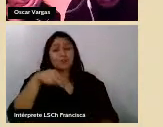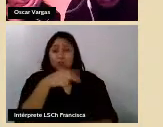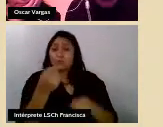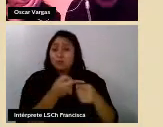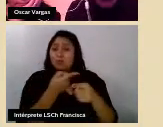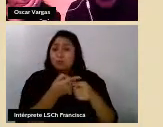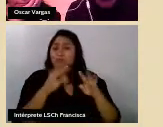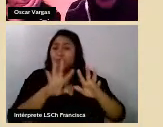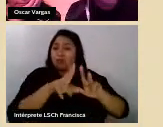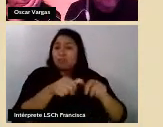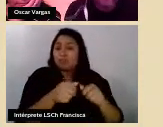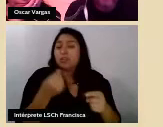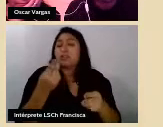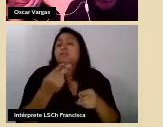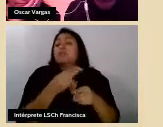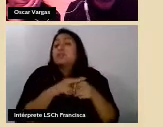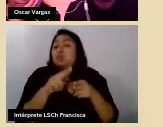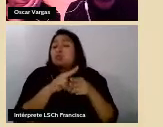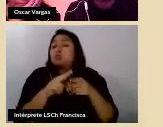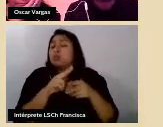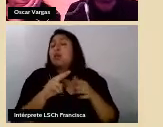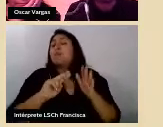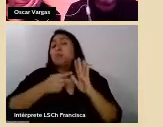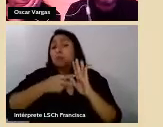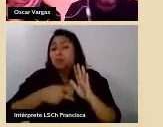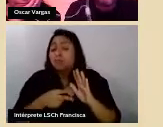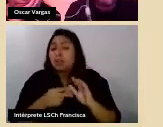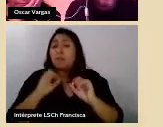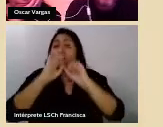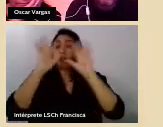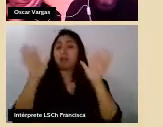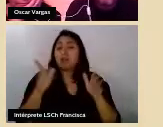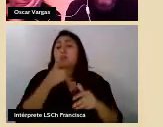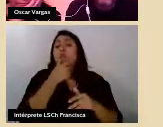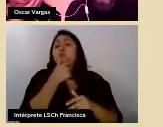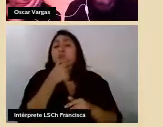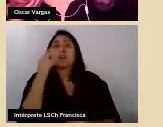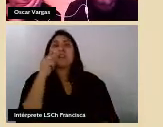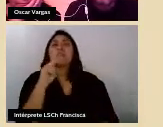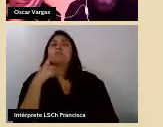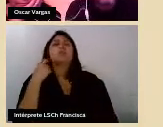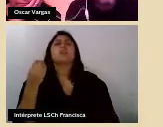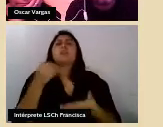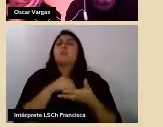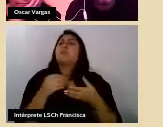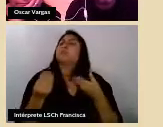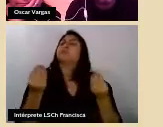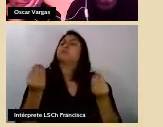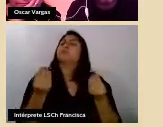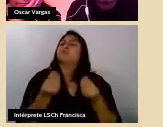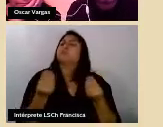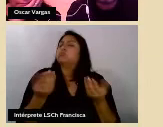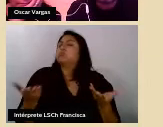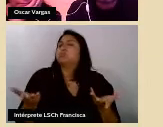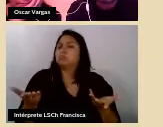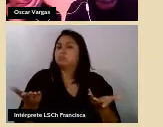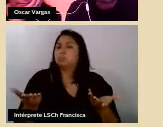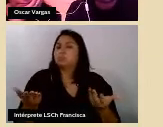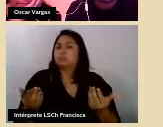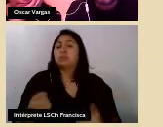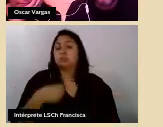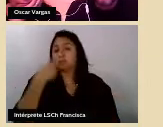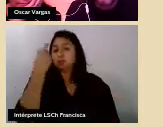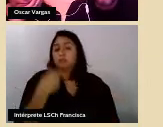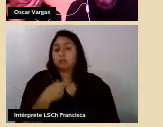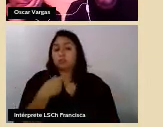solucionamos problemas, aclaramos dudas y vemos qué más podemos hacer. Entonces lo personal ha sido muy, muy gratificante